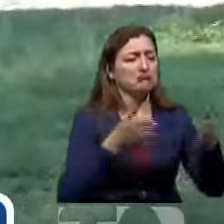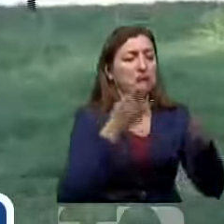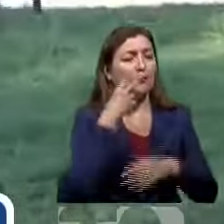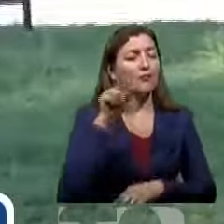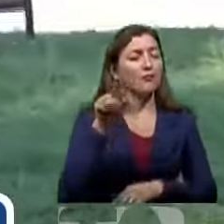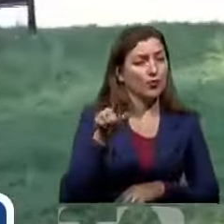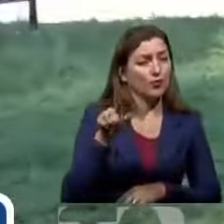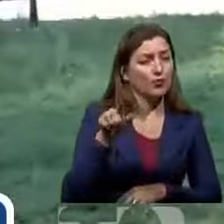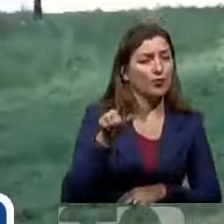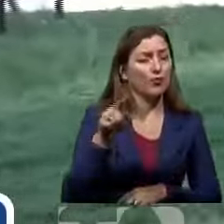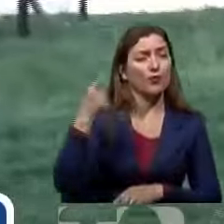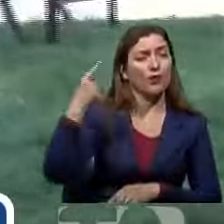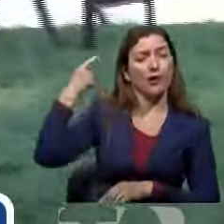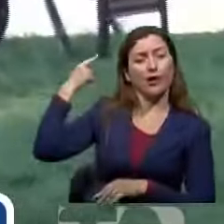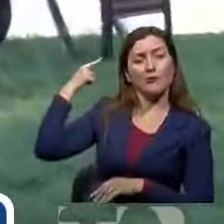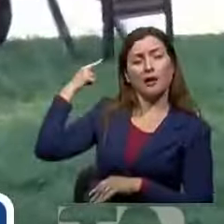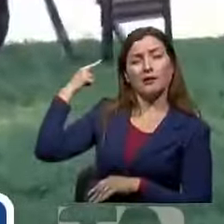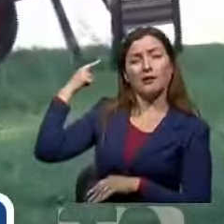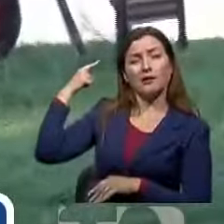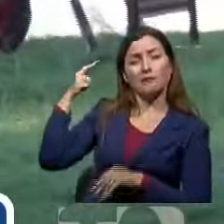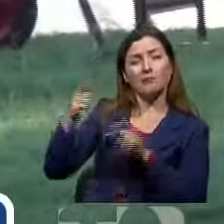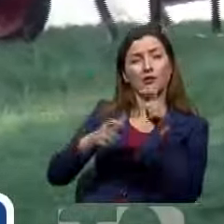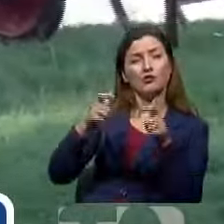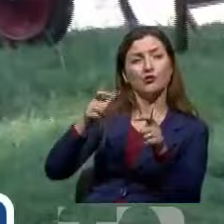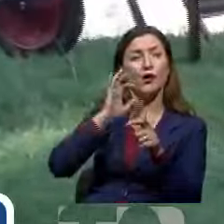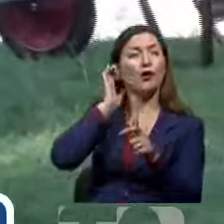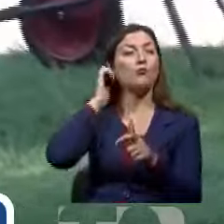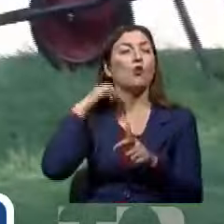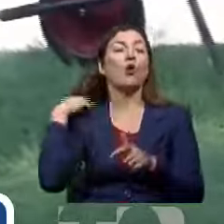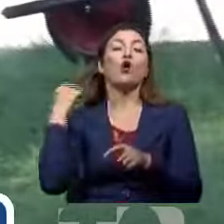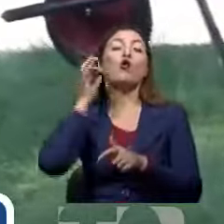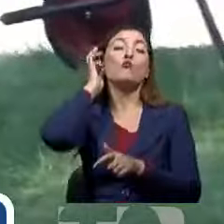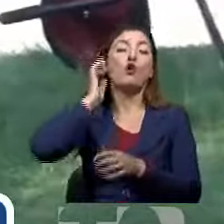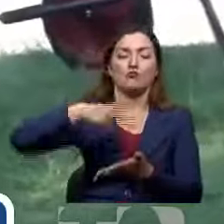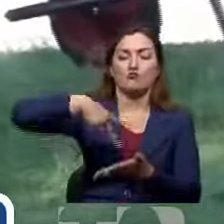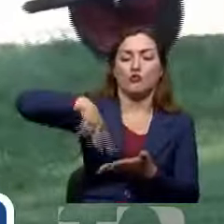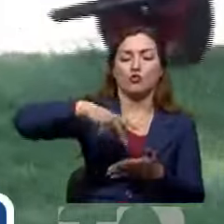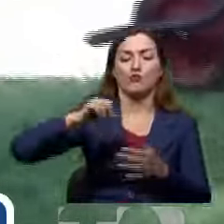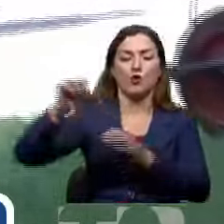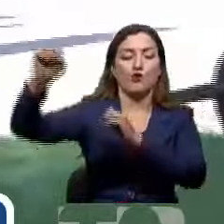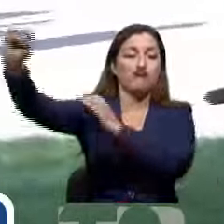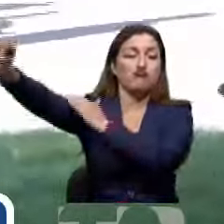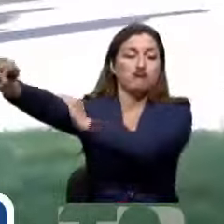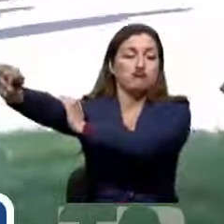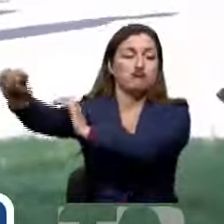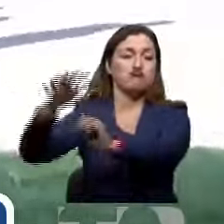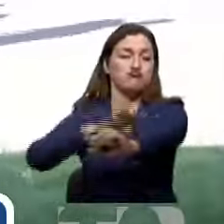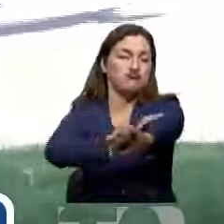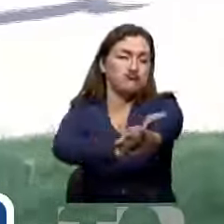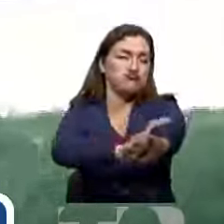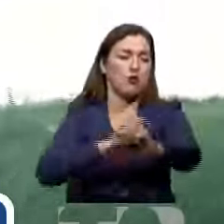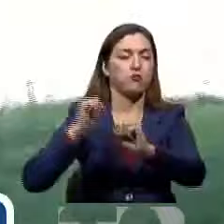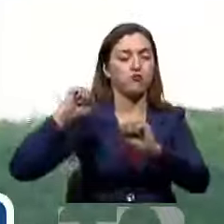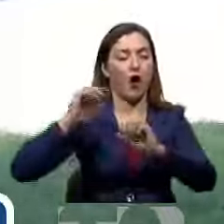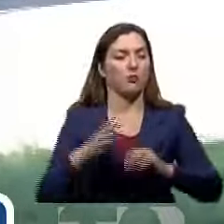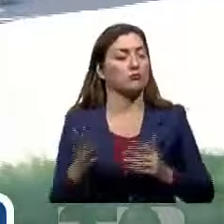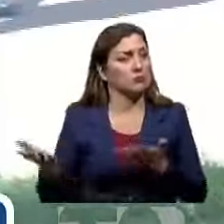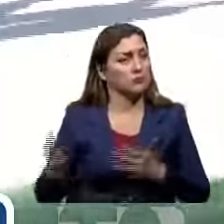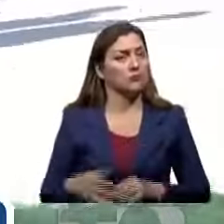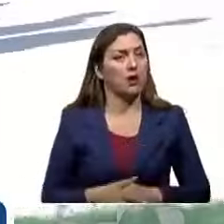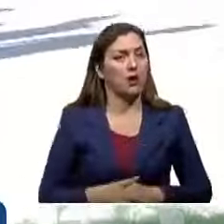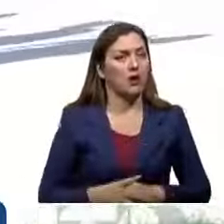al fondo cómo están las vecinas del sector haciendo bailoterapia, estirando un poco los músculos. En ningún momento se ha